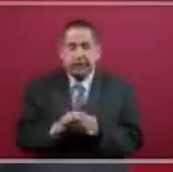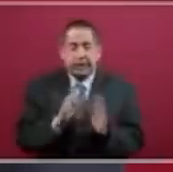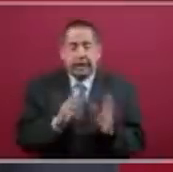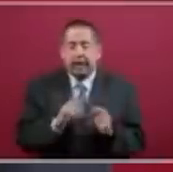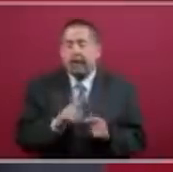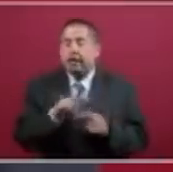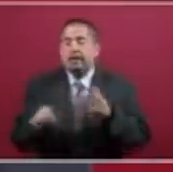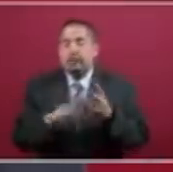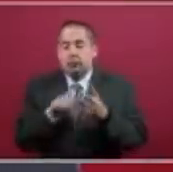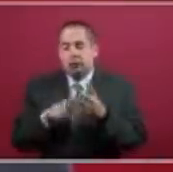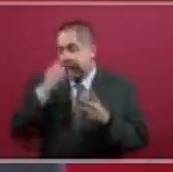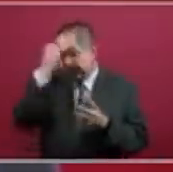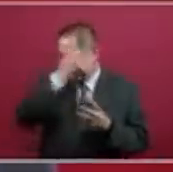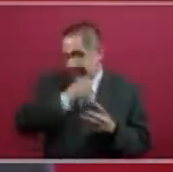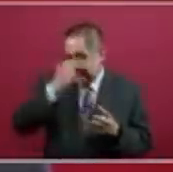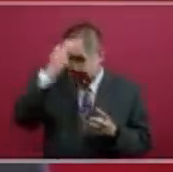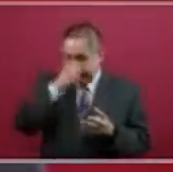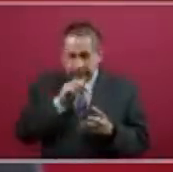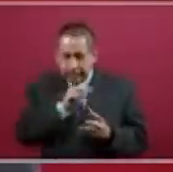Luego el examen